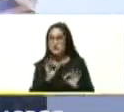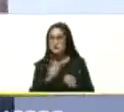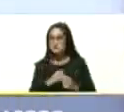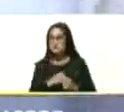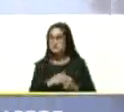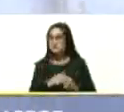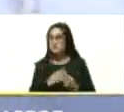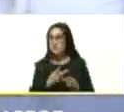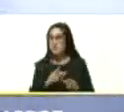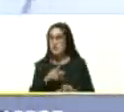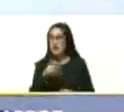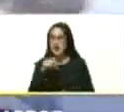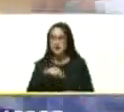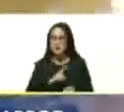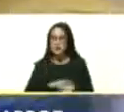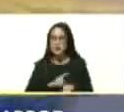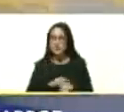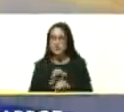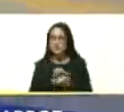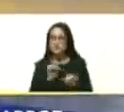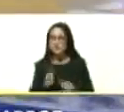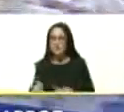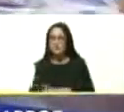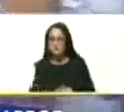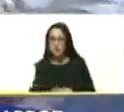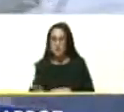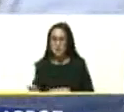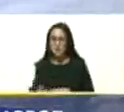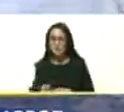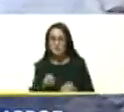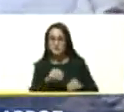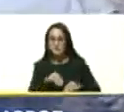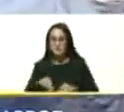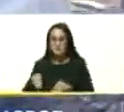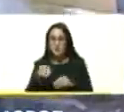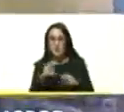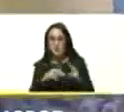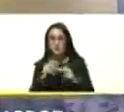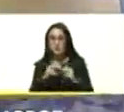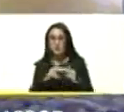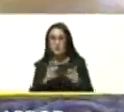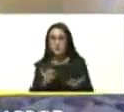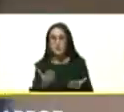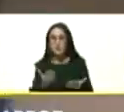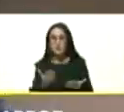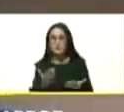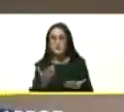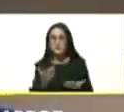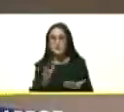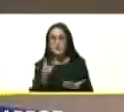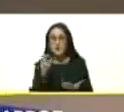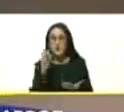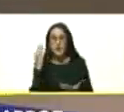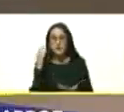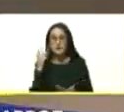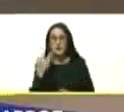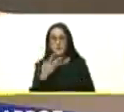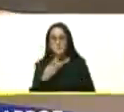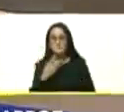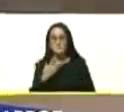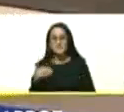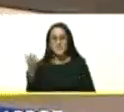que tenemos nosotros en este momento. Un sistema de riego Río Guárico construido, bueno, por Marcos Pérez Jiménez. Este